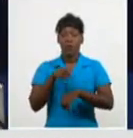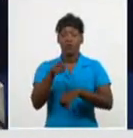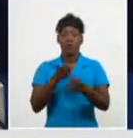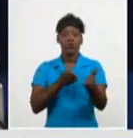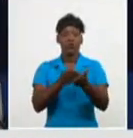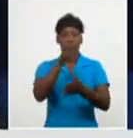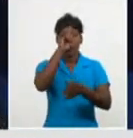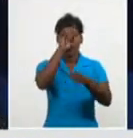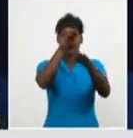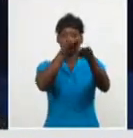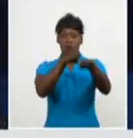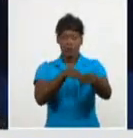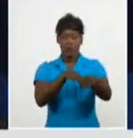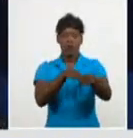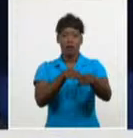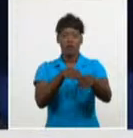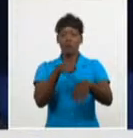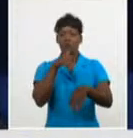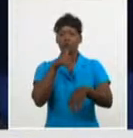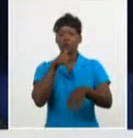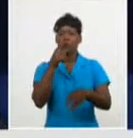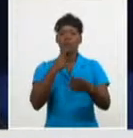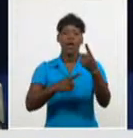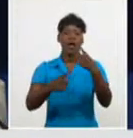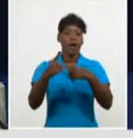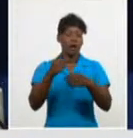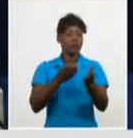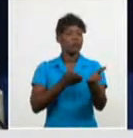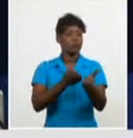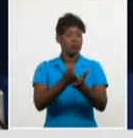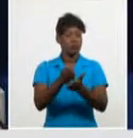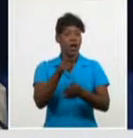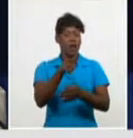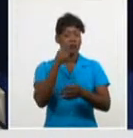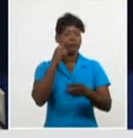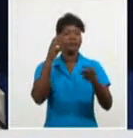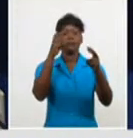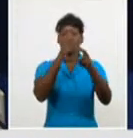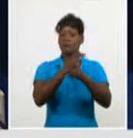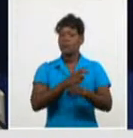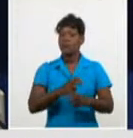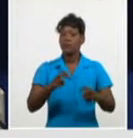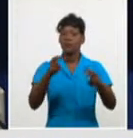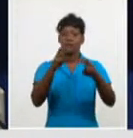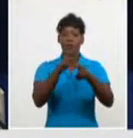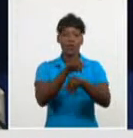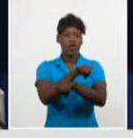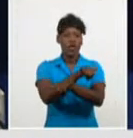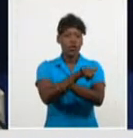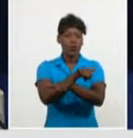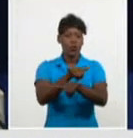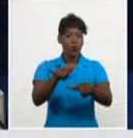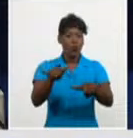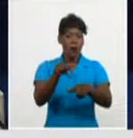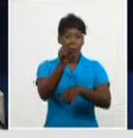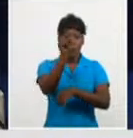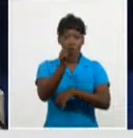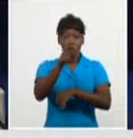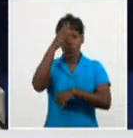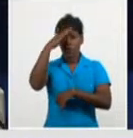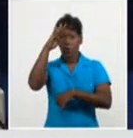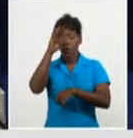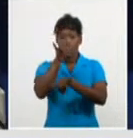sospechoso. Y como sospechoso, pues se sigue la misma conducta que un caso